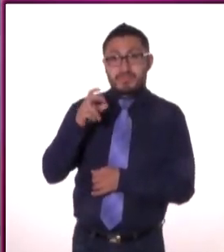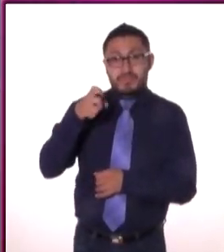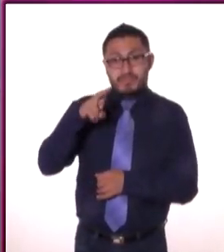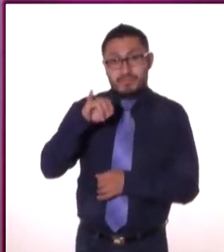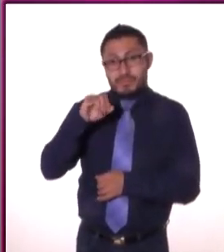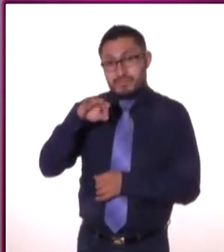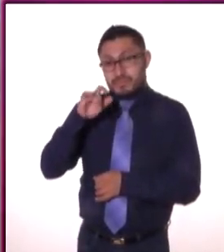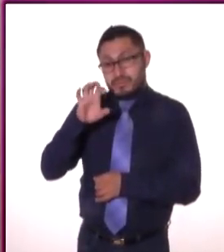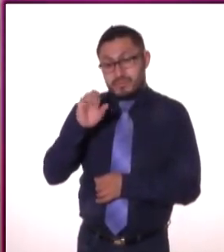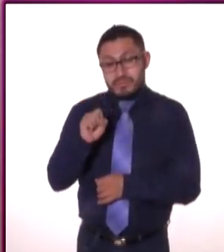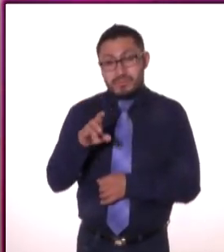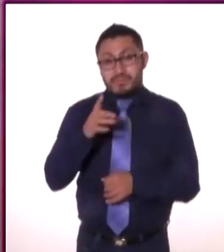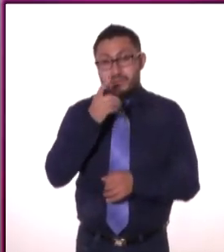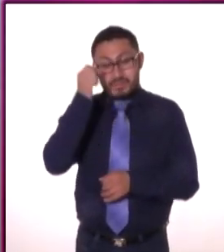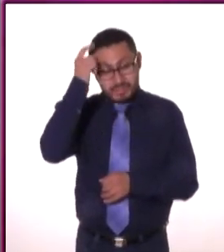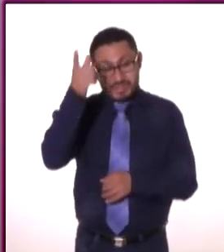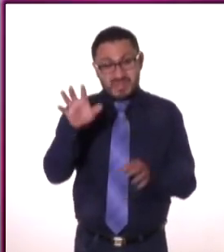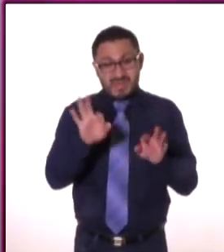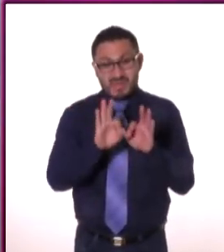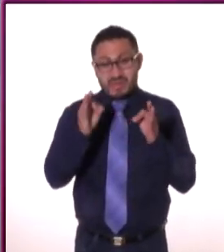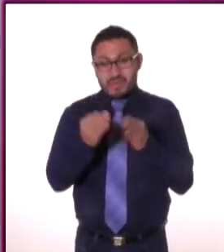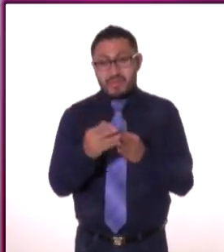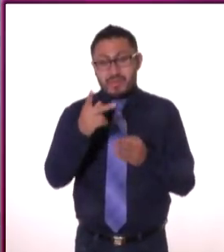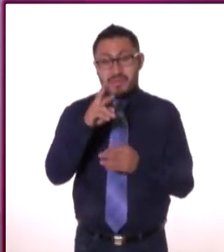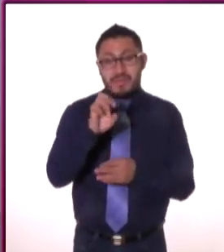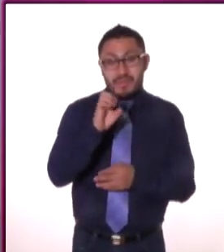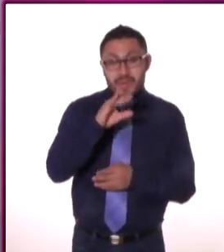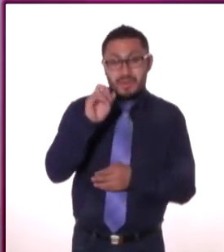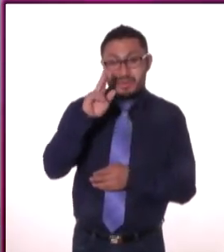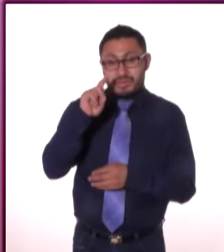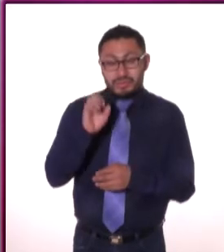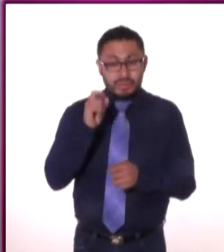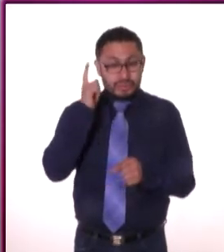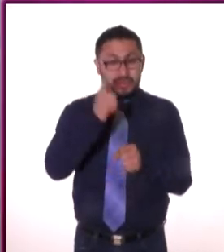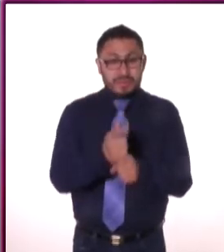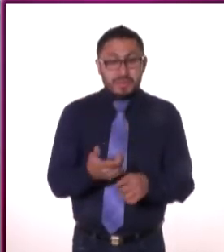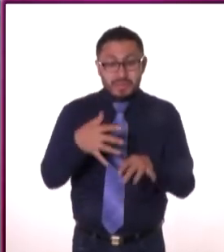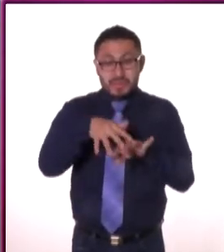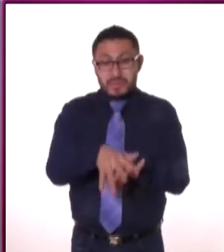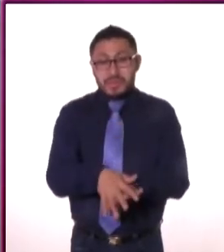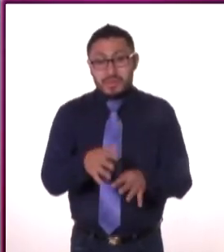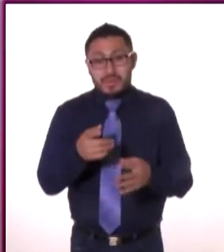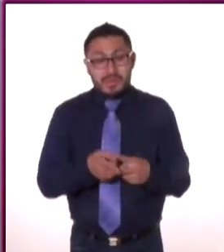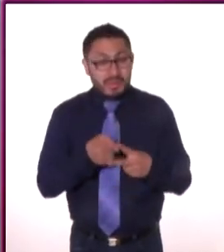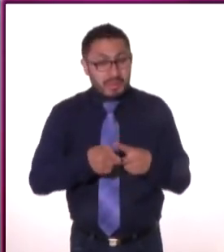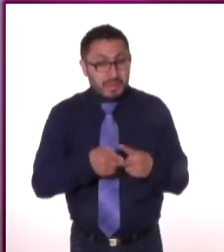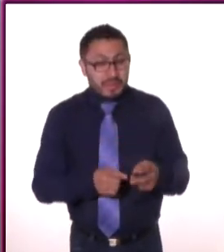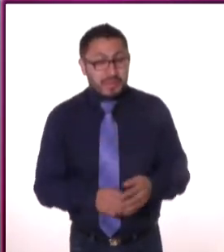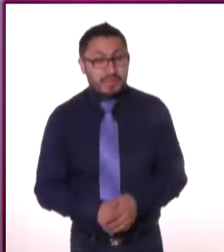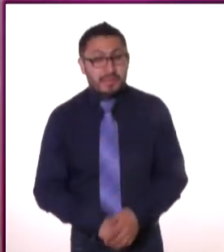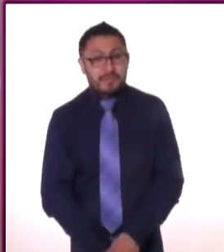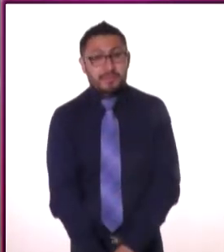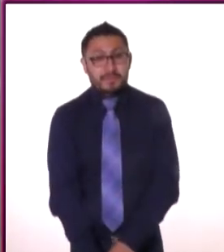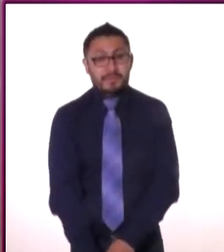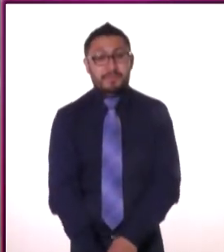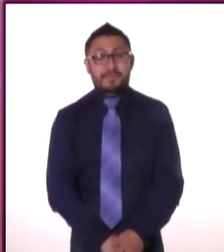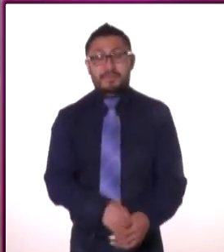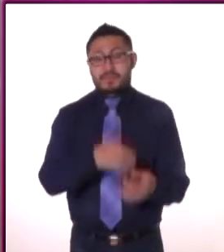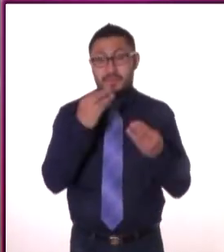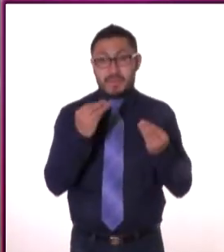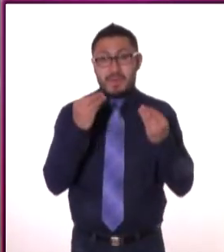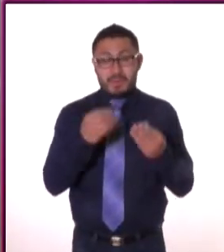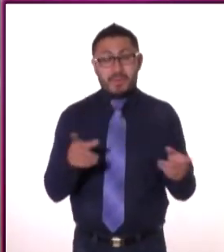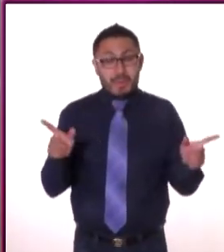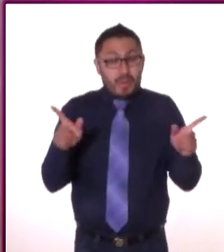Y Arquímedes incluso inventó lo que se llama el método de Taussian, que es un precursor del cálculo integral y diferencial moderno.